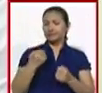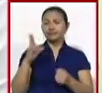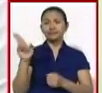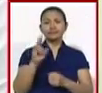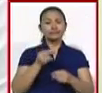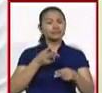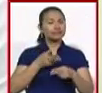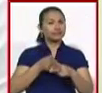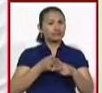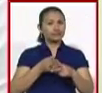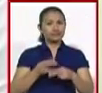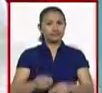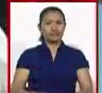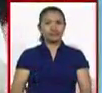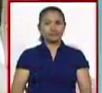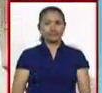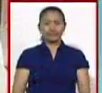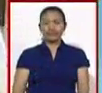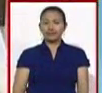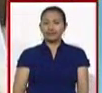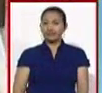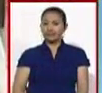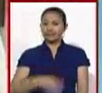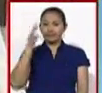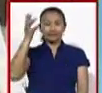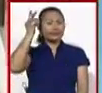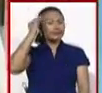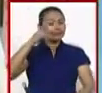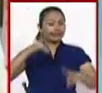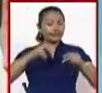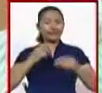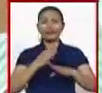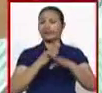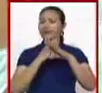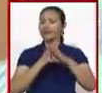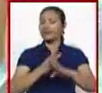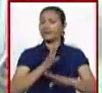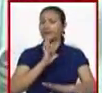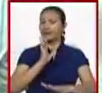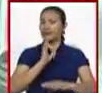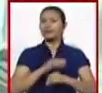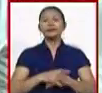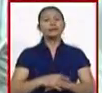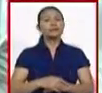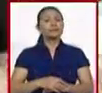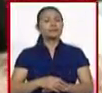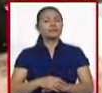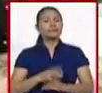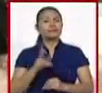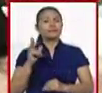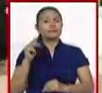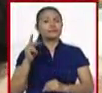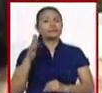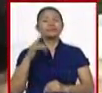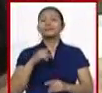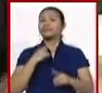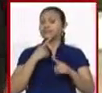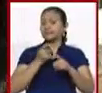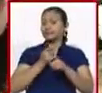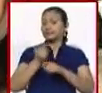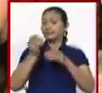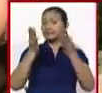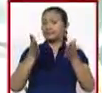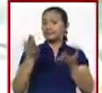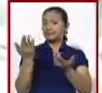arma cortopunzante, que era un cuchillo. La comisión de fiscales que investigan este caso evitaron dar informaciones a los medios de comunicación. Los